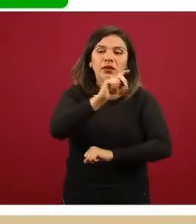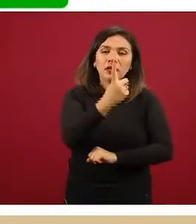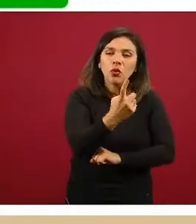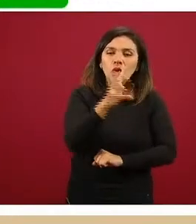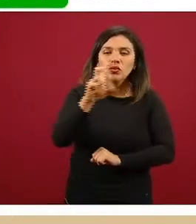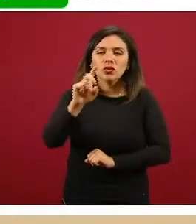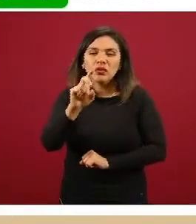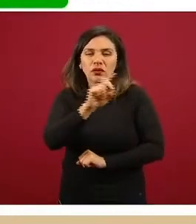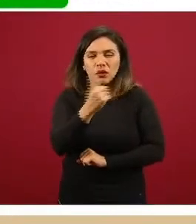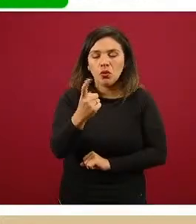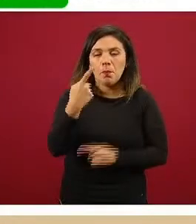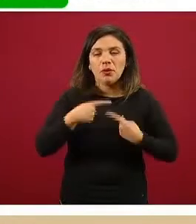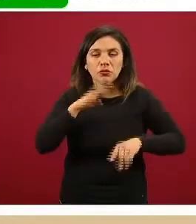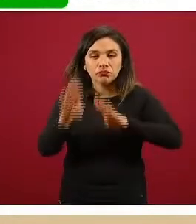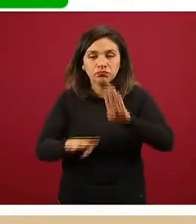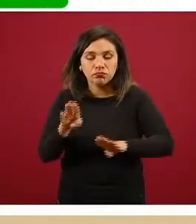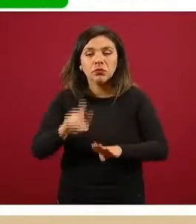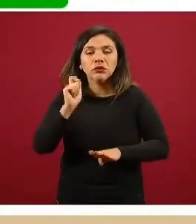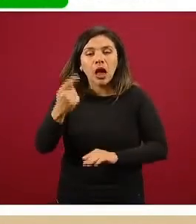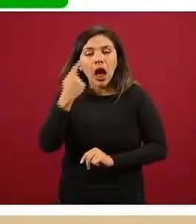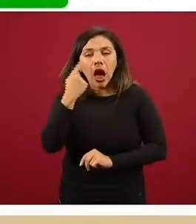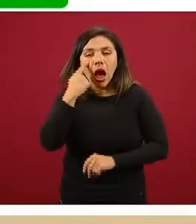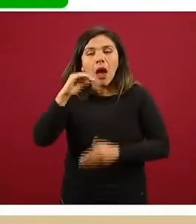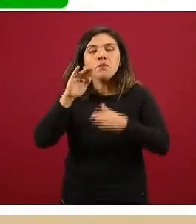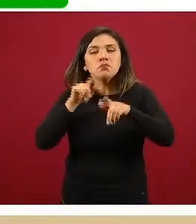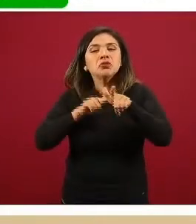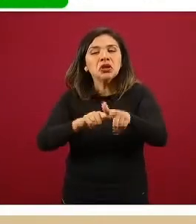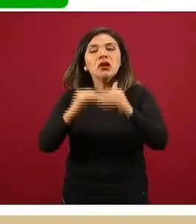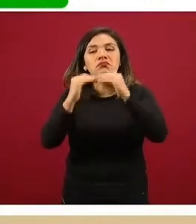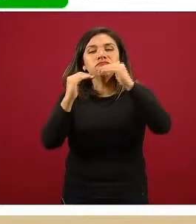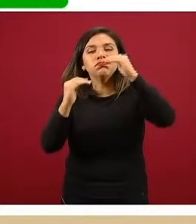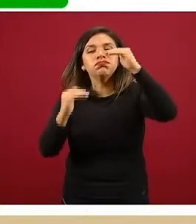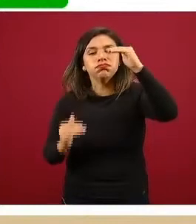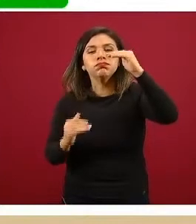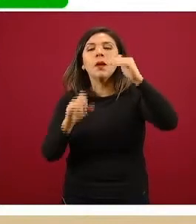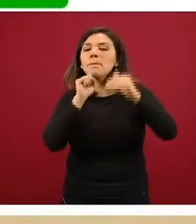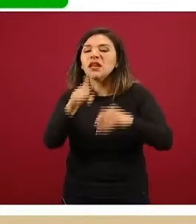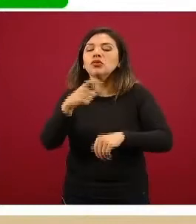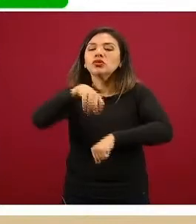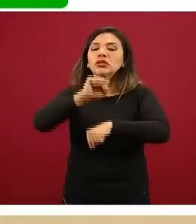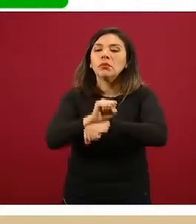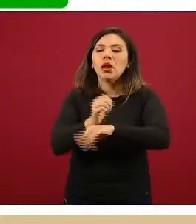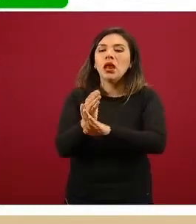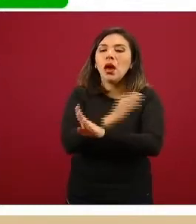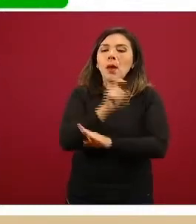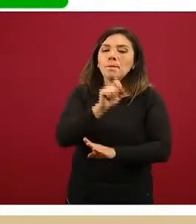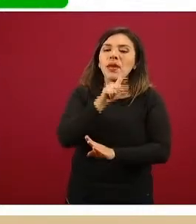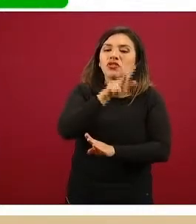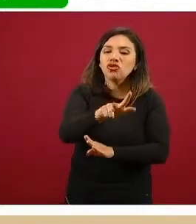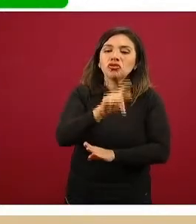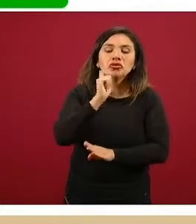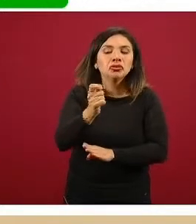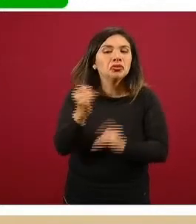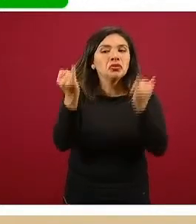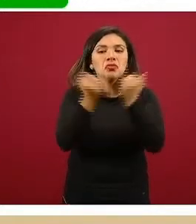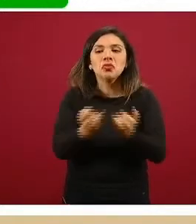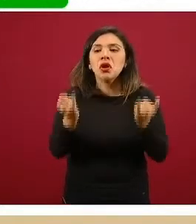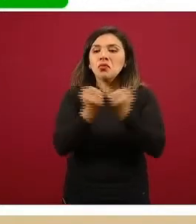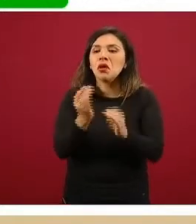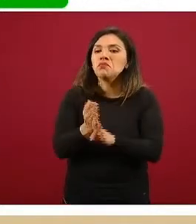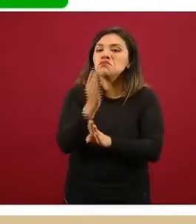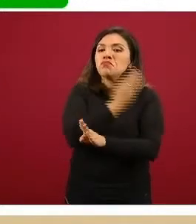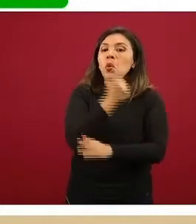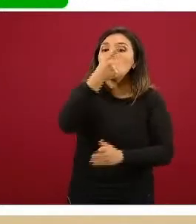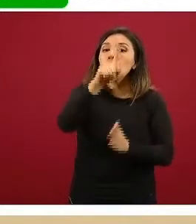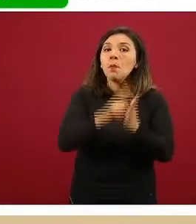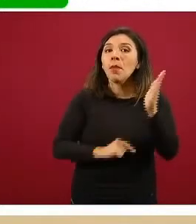de las defunciones, con una tendencia descendente que estamos viendo desde la semana 28, es decir, prácticamente ya desde hace